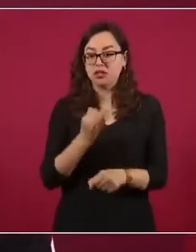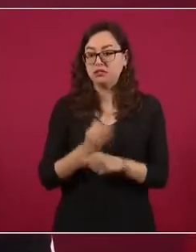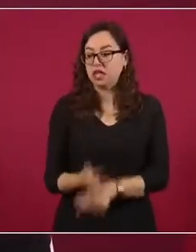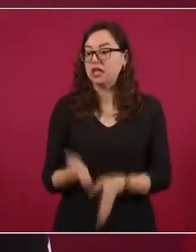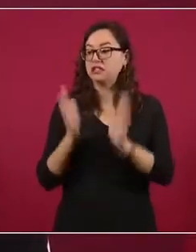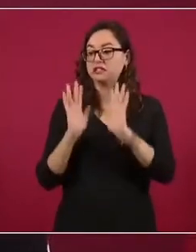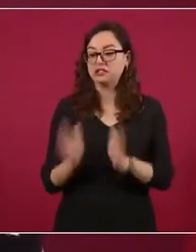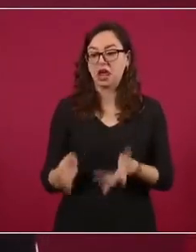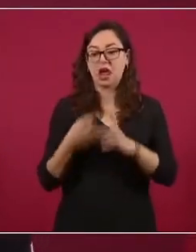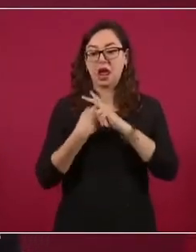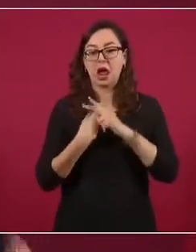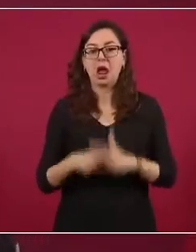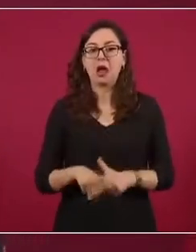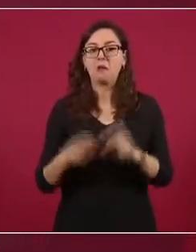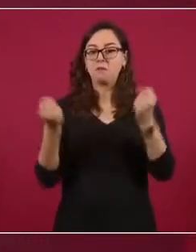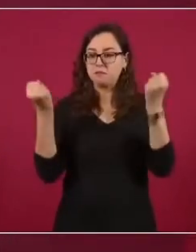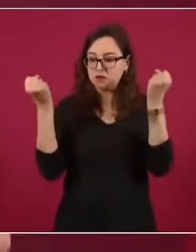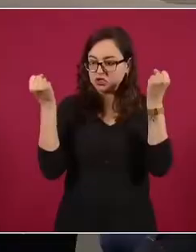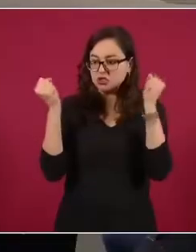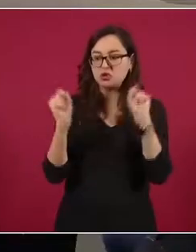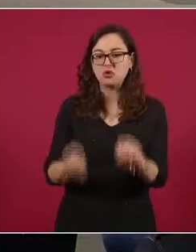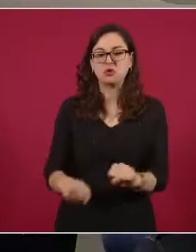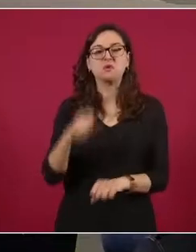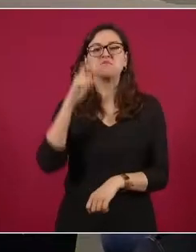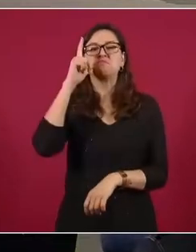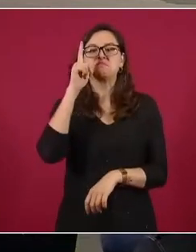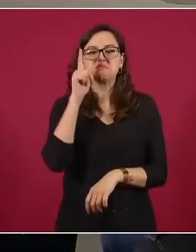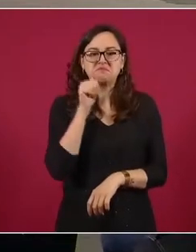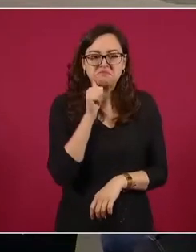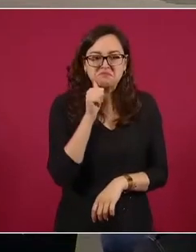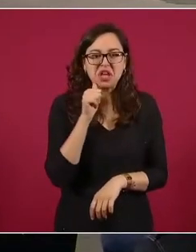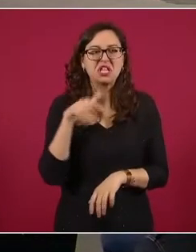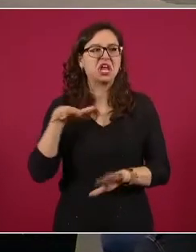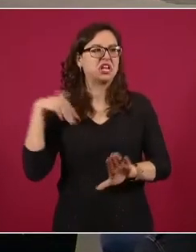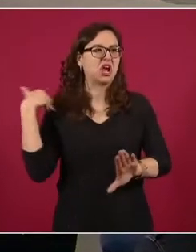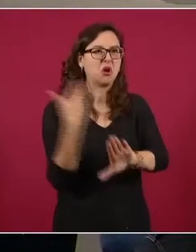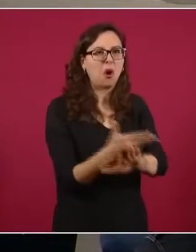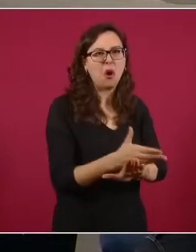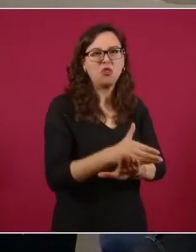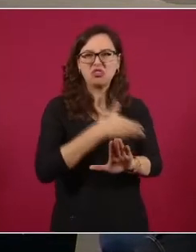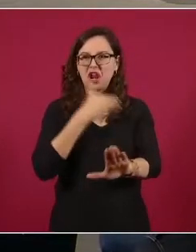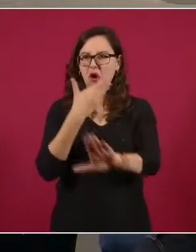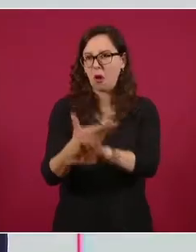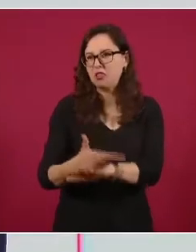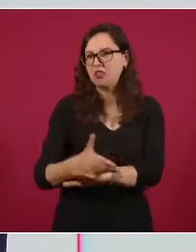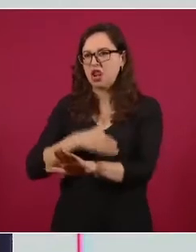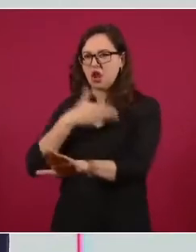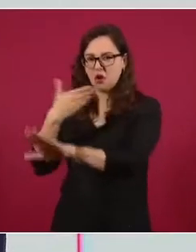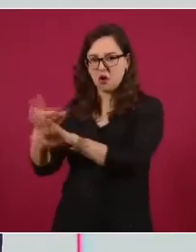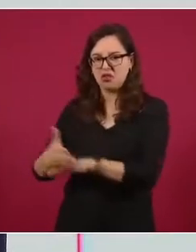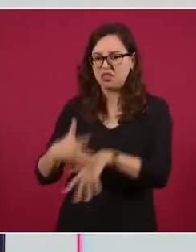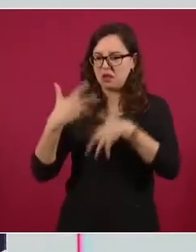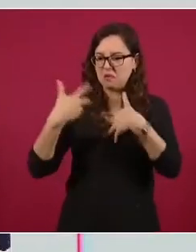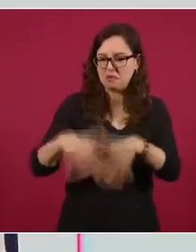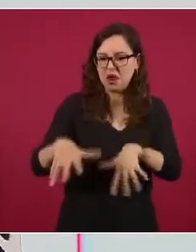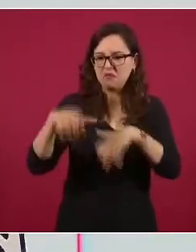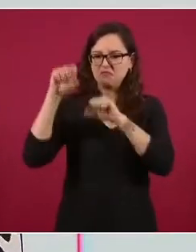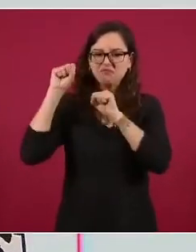mañana reprimirá marchas, plantones y manifestaciones de protesta al tiempo.